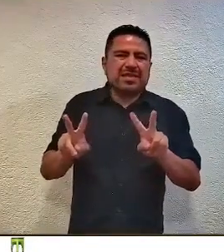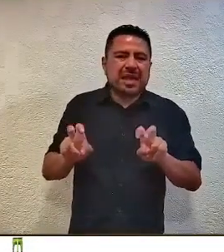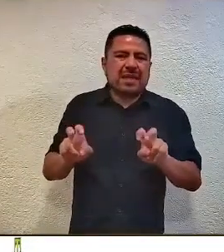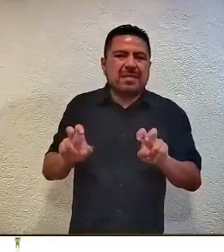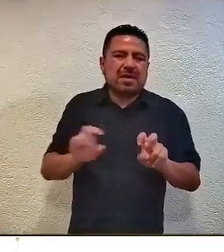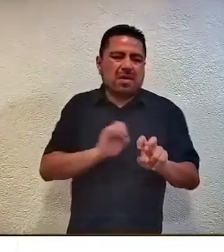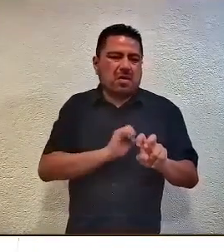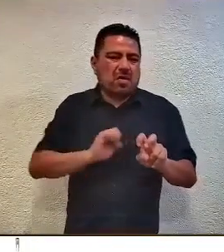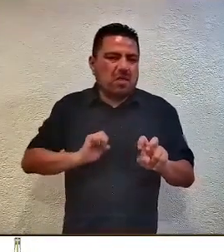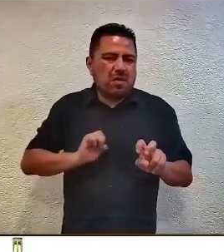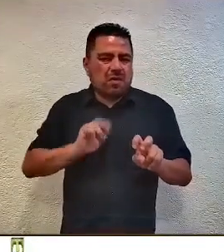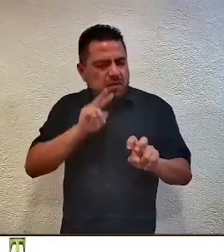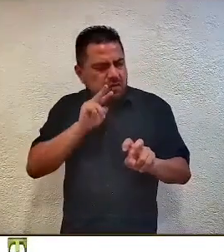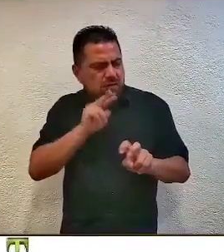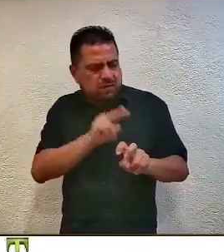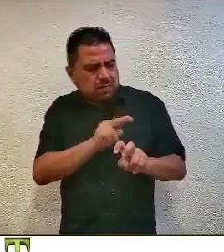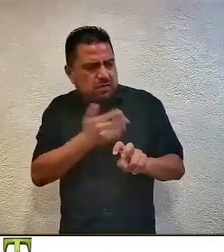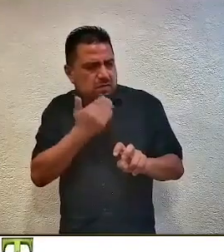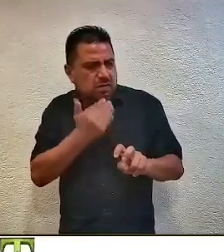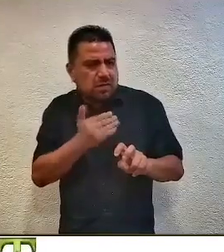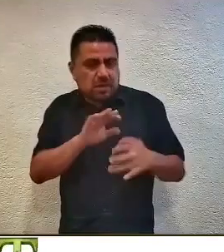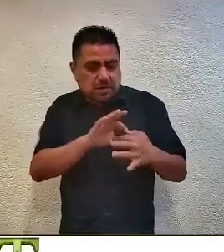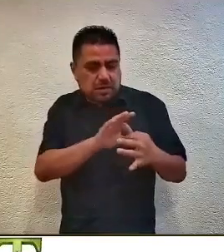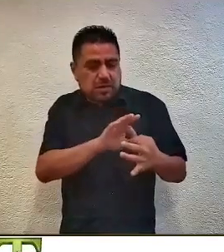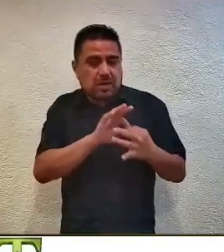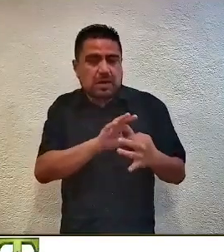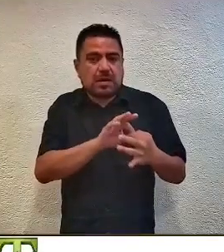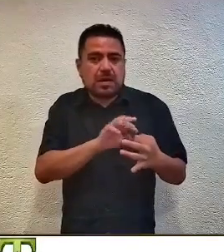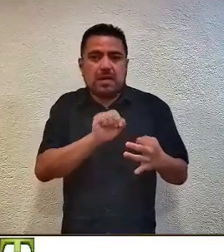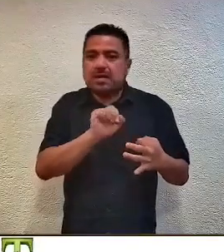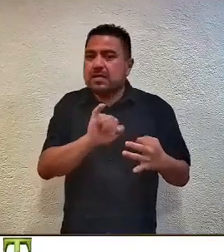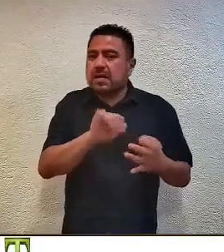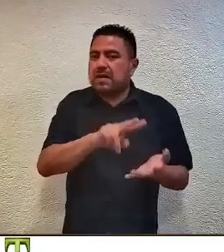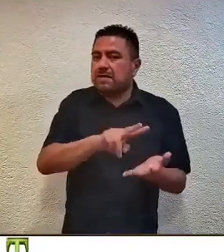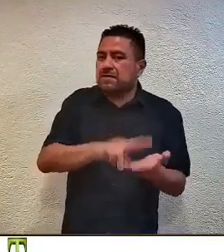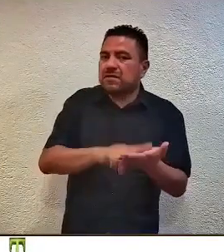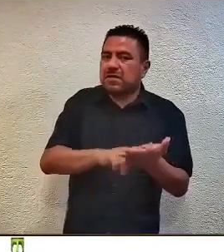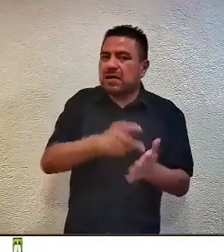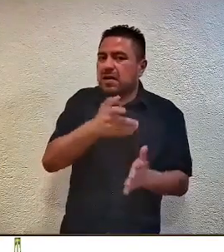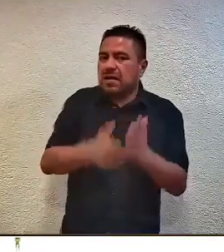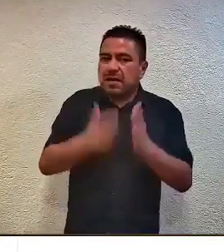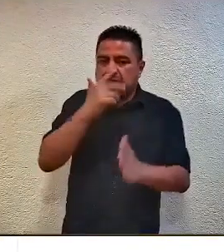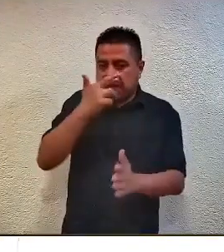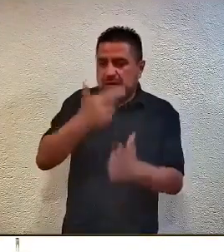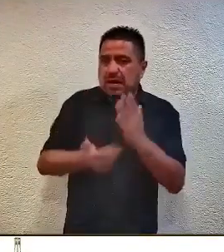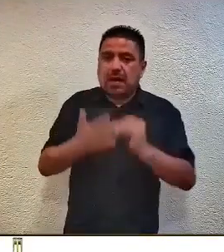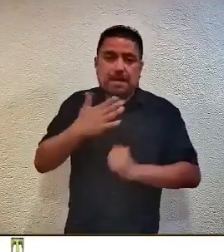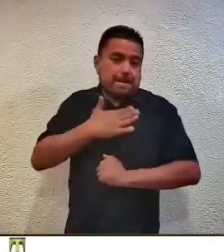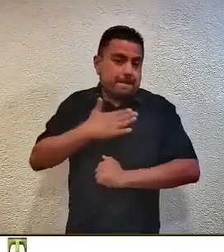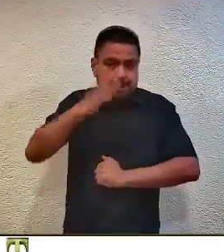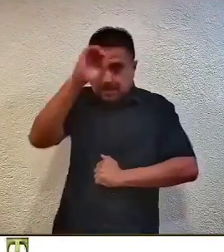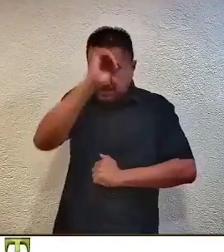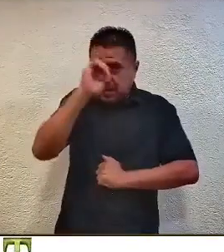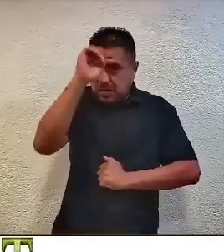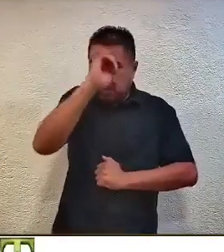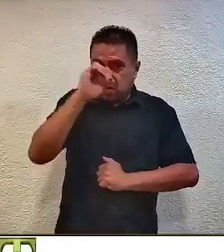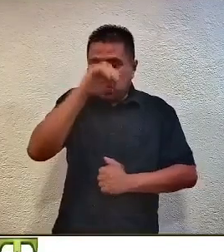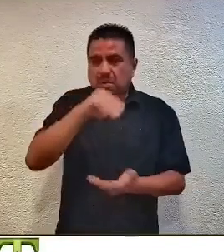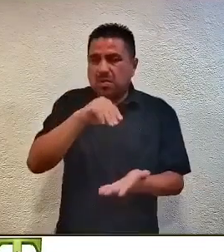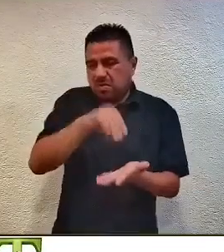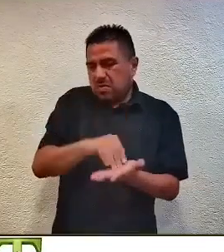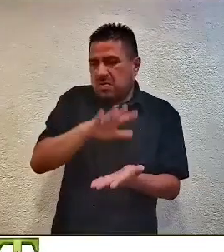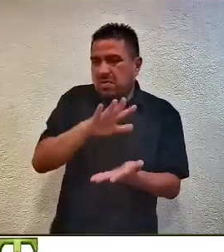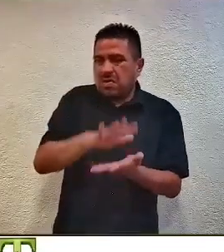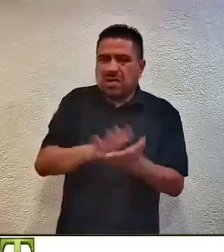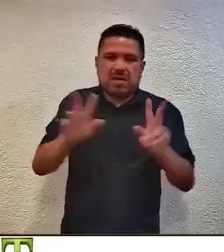a observar, aunado a que se incumple básicamente, en mi opinión, también con los puntos